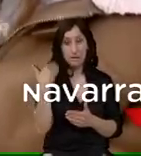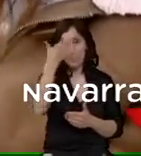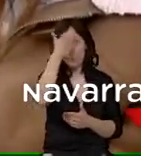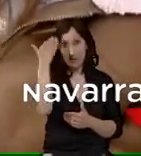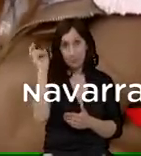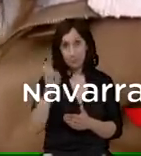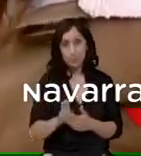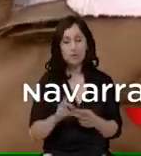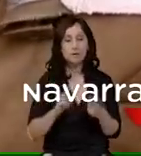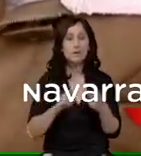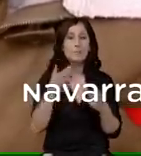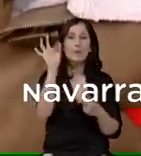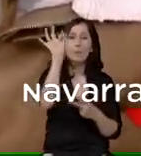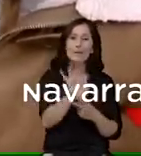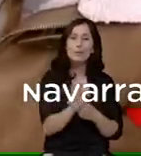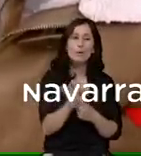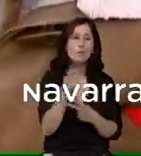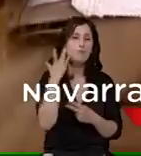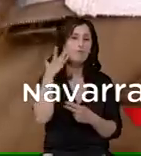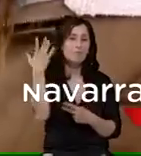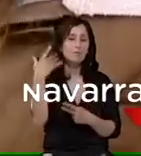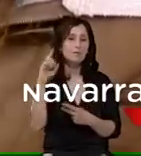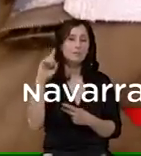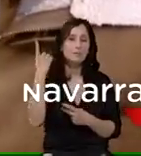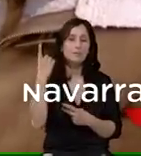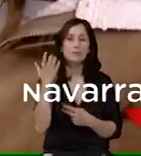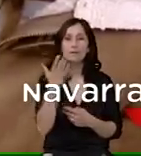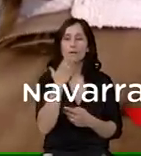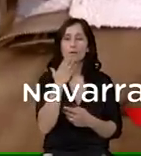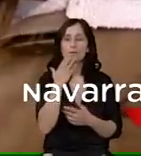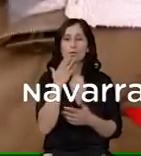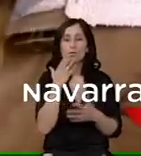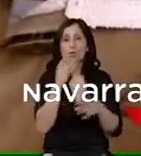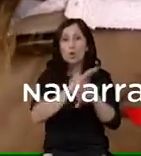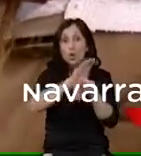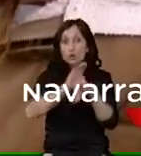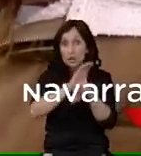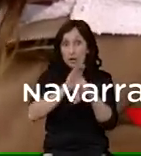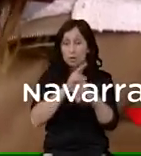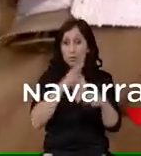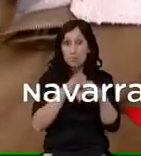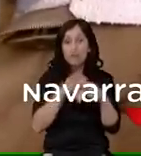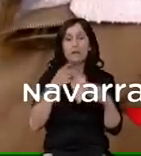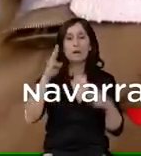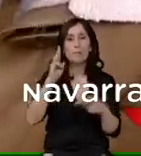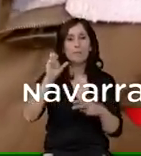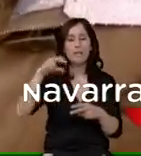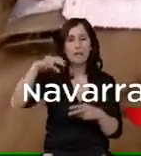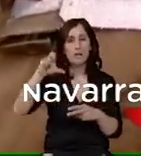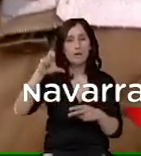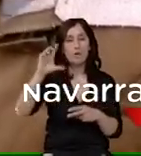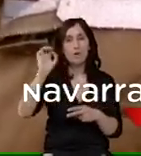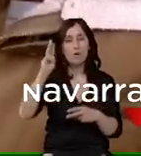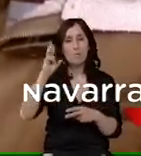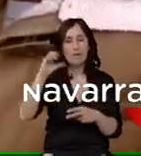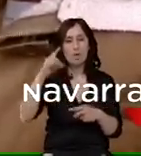una de las últimas películas, a lo mejor con más renombre, pues fue El consejero, que estuvo Penélope Cruz, Javier Barden, Brad